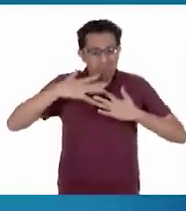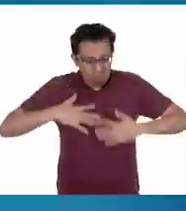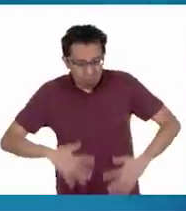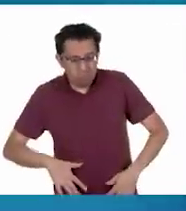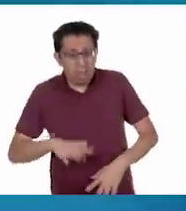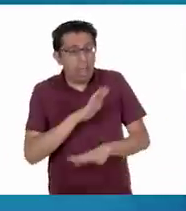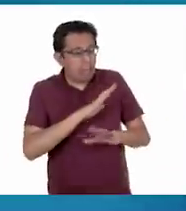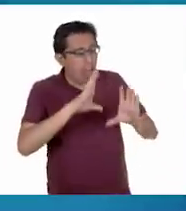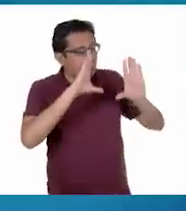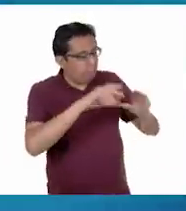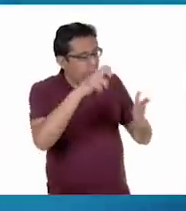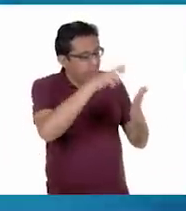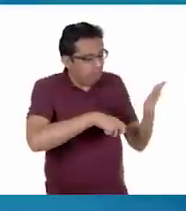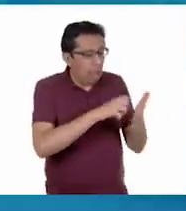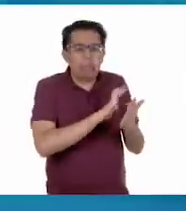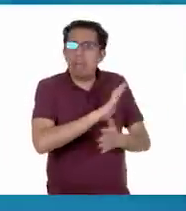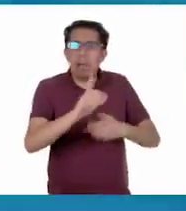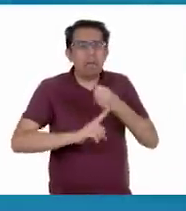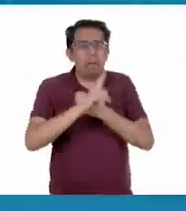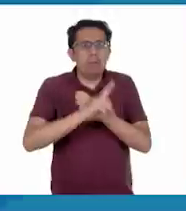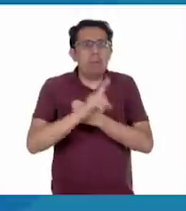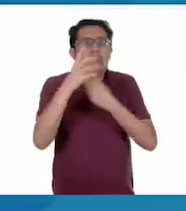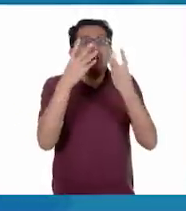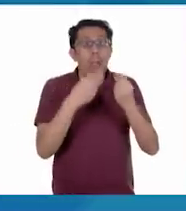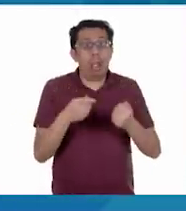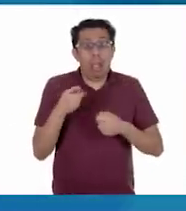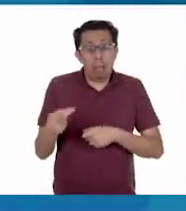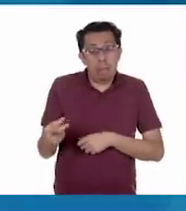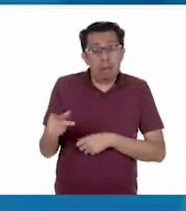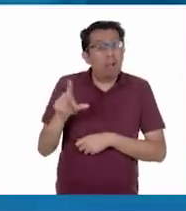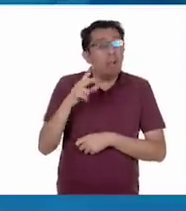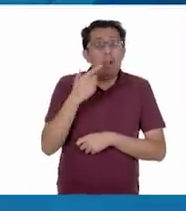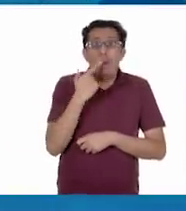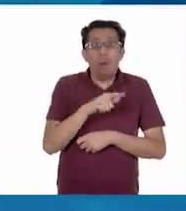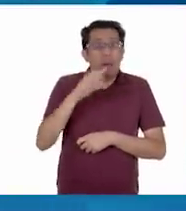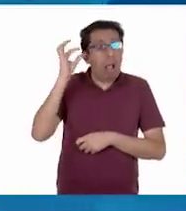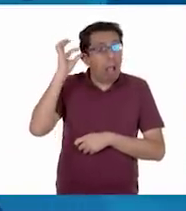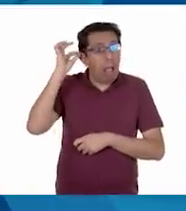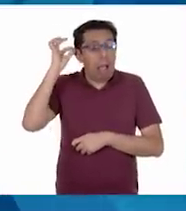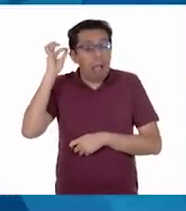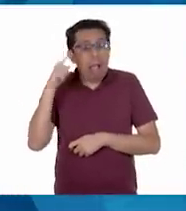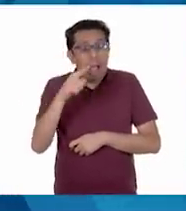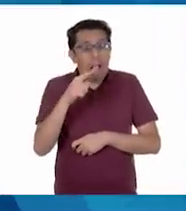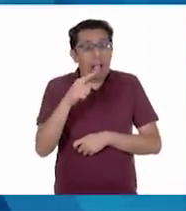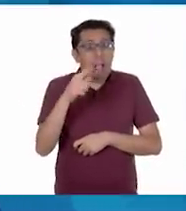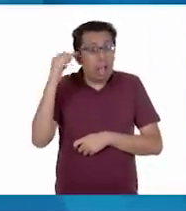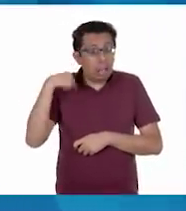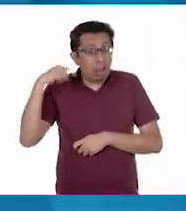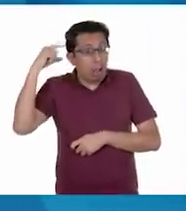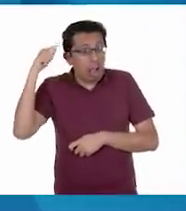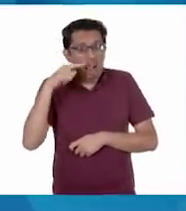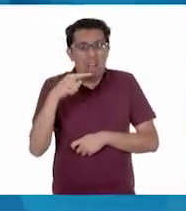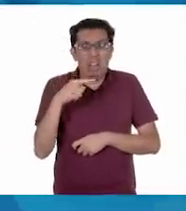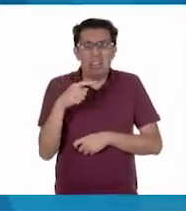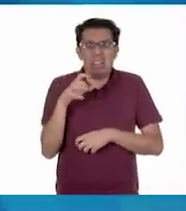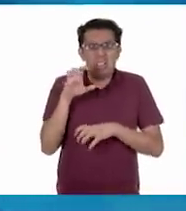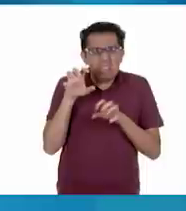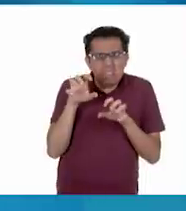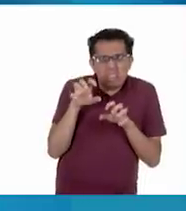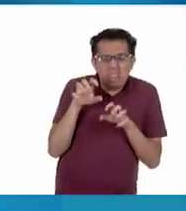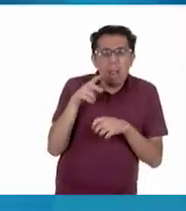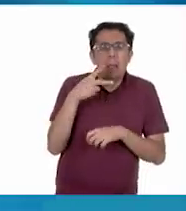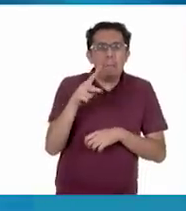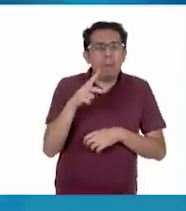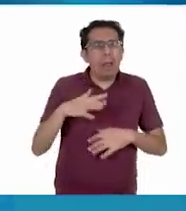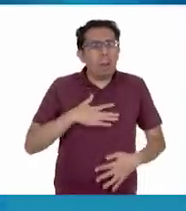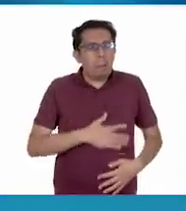problema. A Laila no le gustaba que le agarraran las orejas. Cuando lo hacía, comenzaba a gruñir, pero si lo acariciaba de